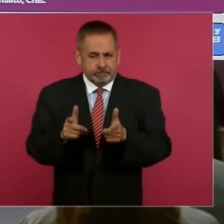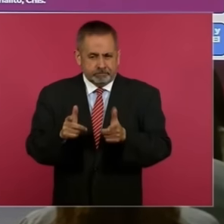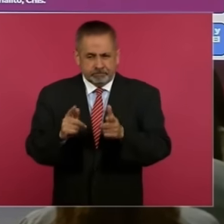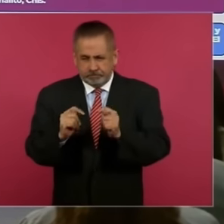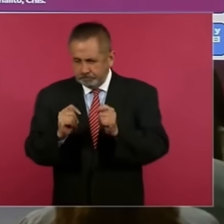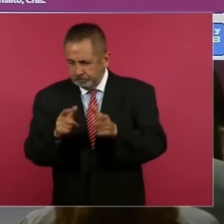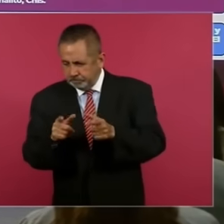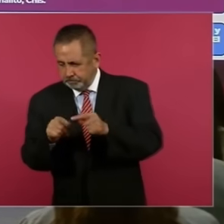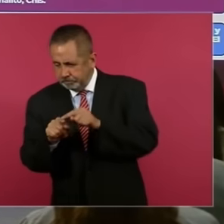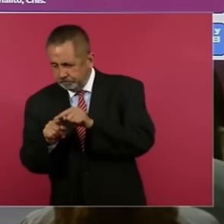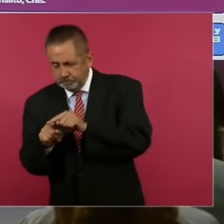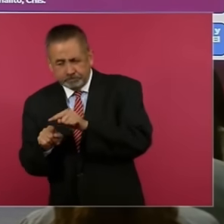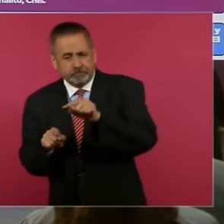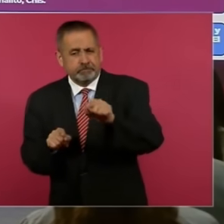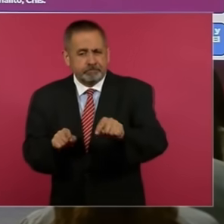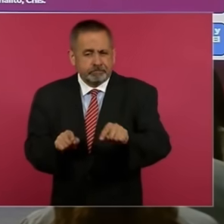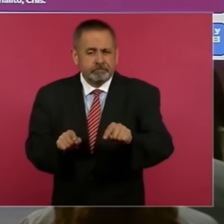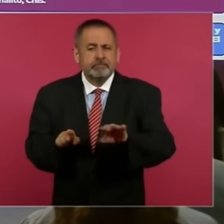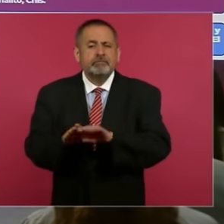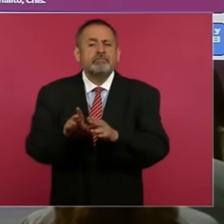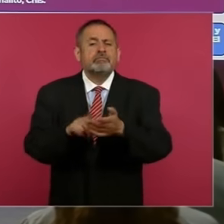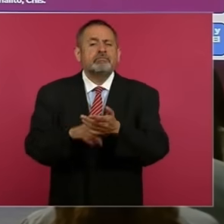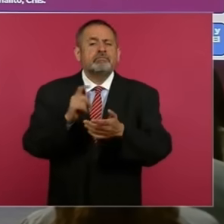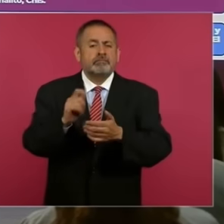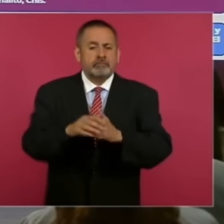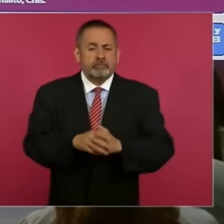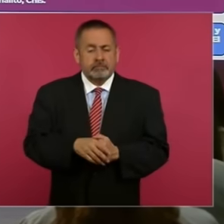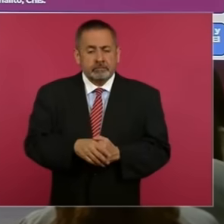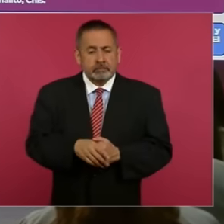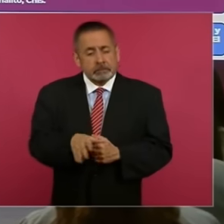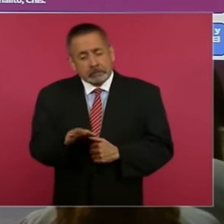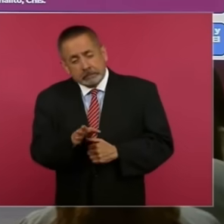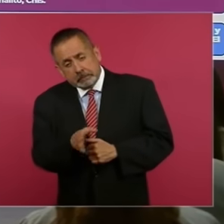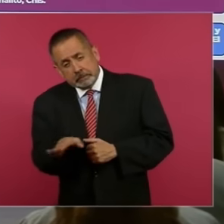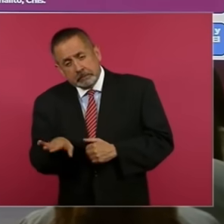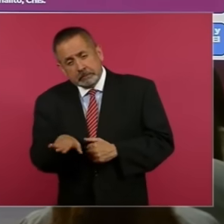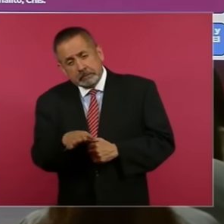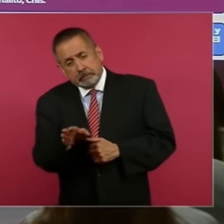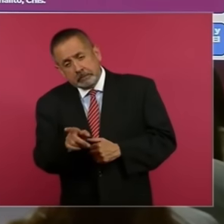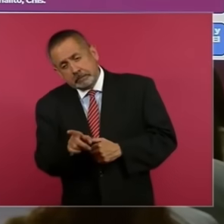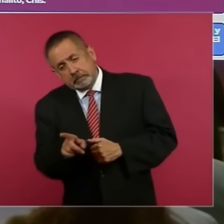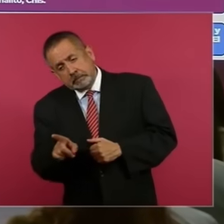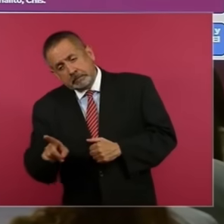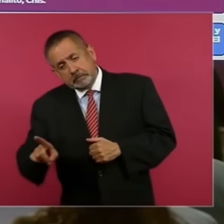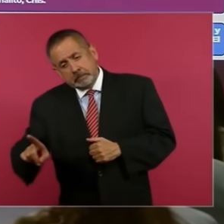tiene que hacer este camino.